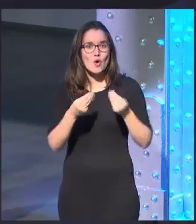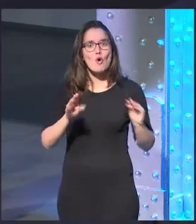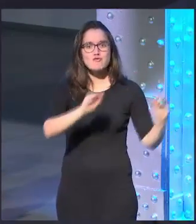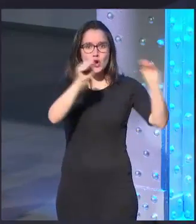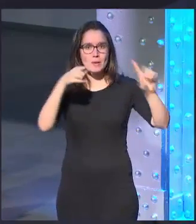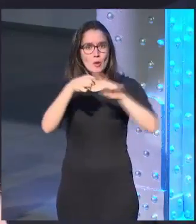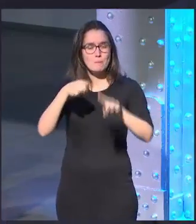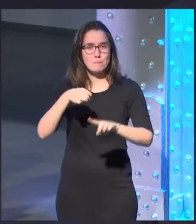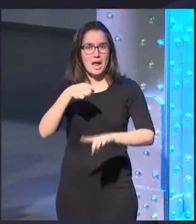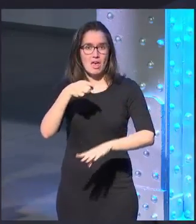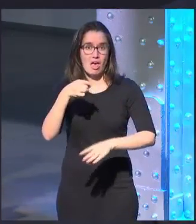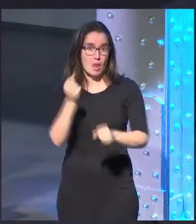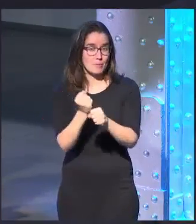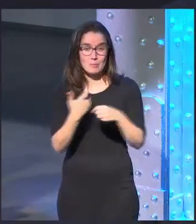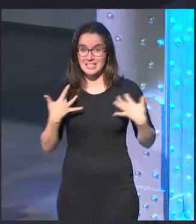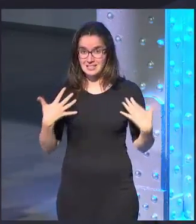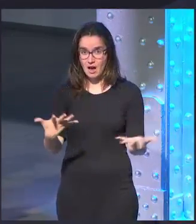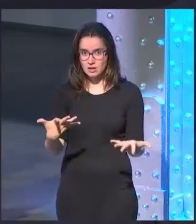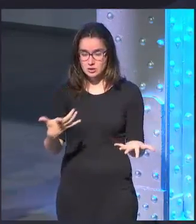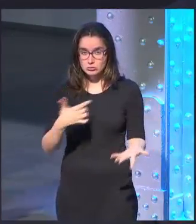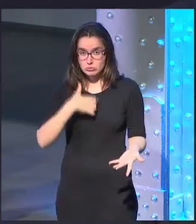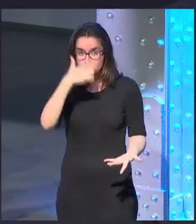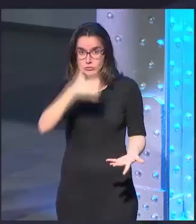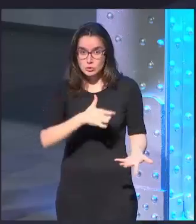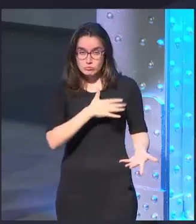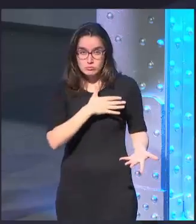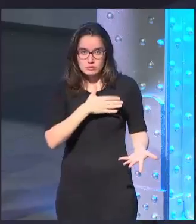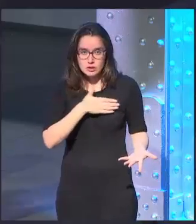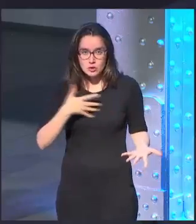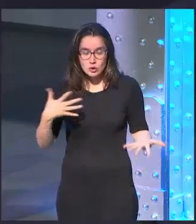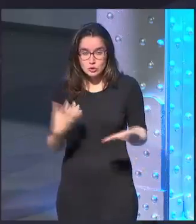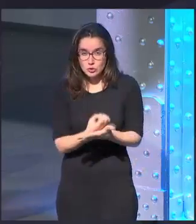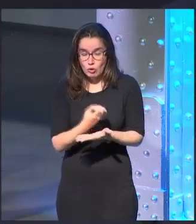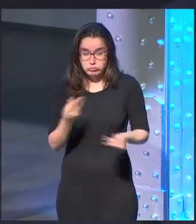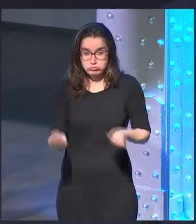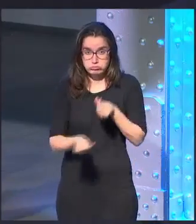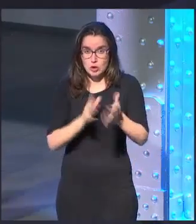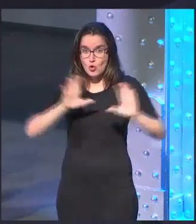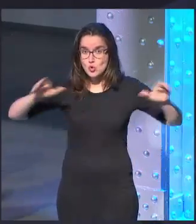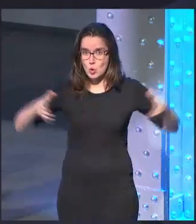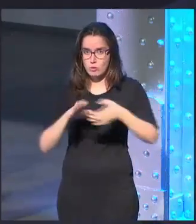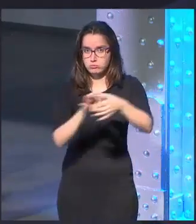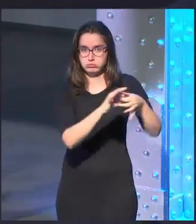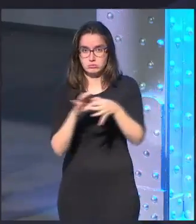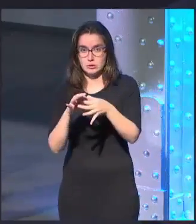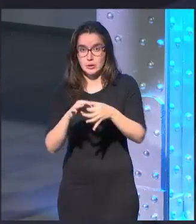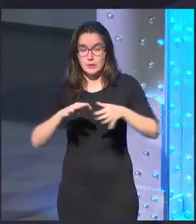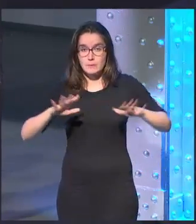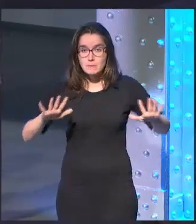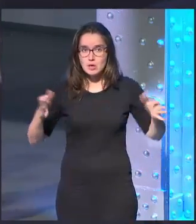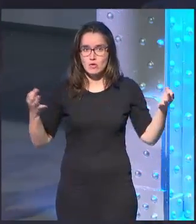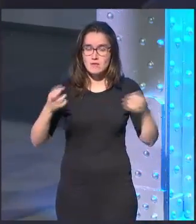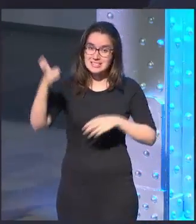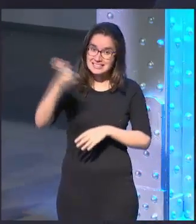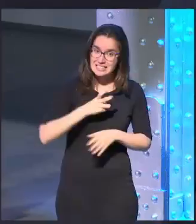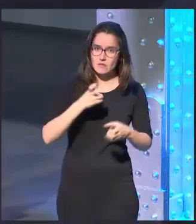el empleo, que es más ágil. Yo, en fin, que los quiero, que todos somos necesarios, todos formamos equipo, pero tienes que venir a empleo.